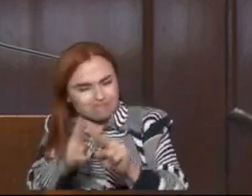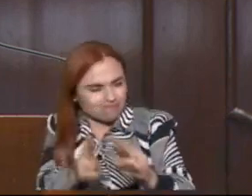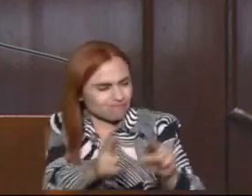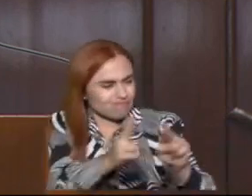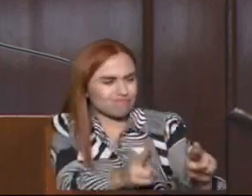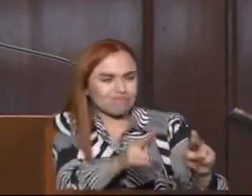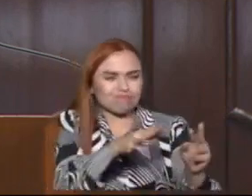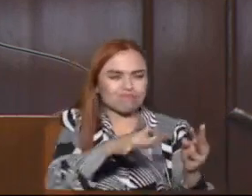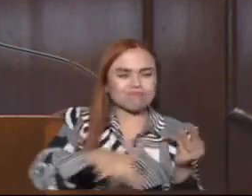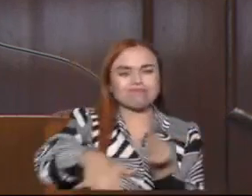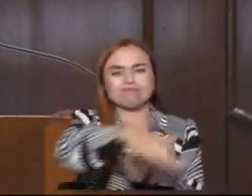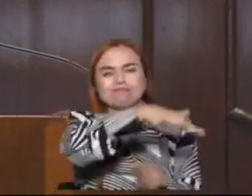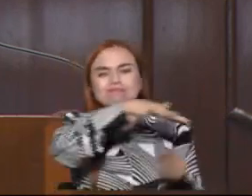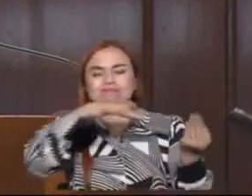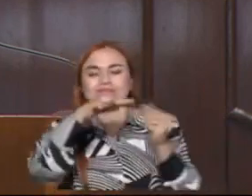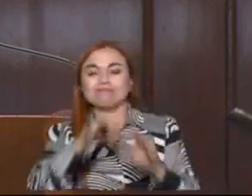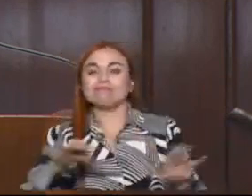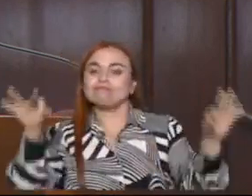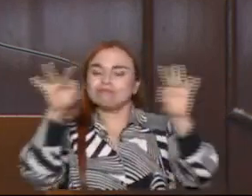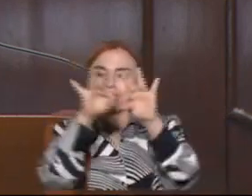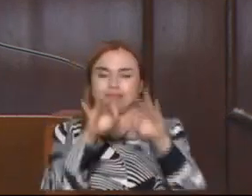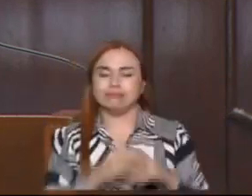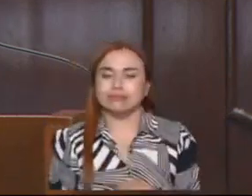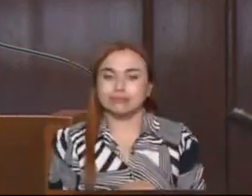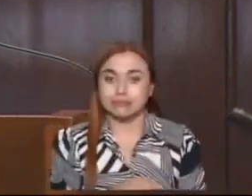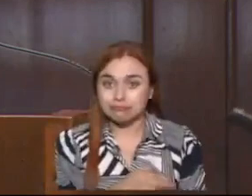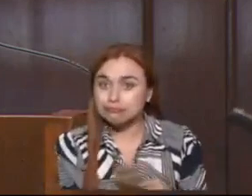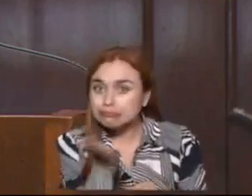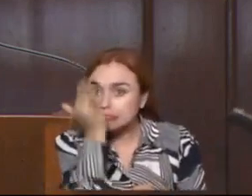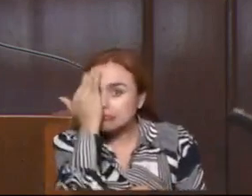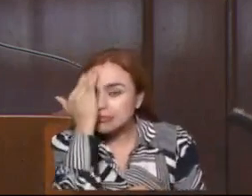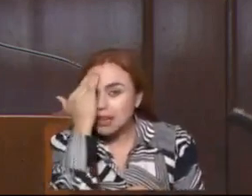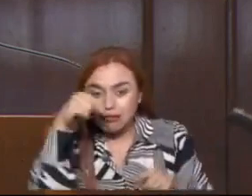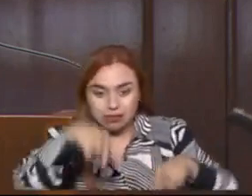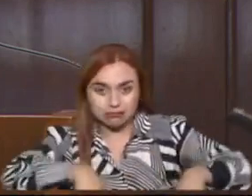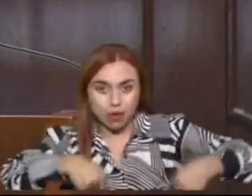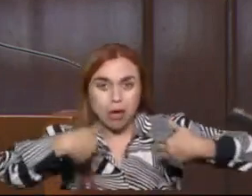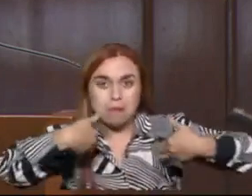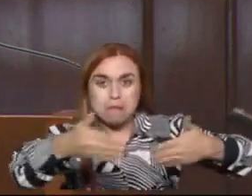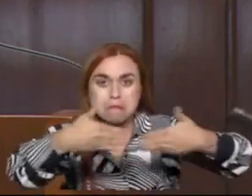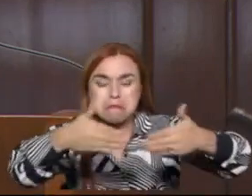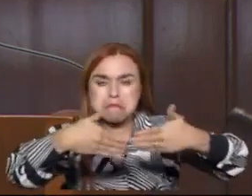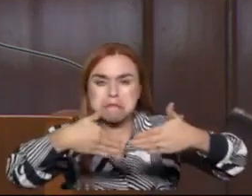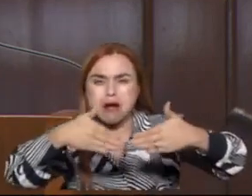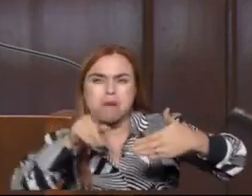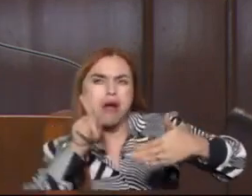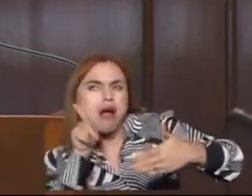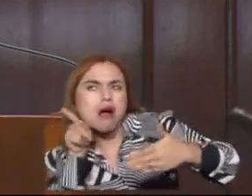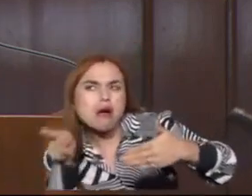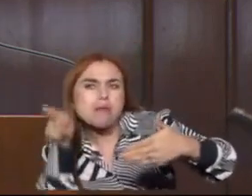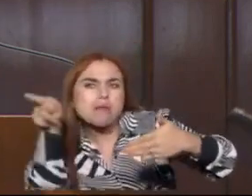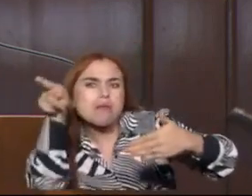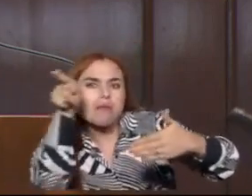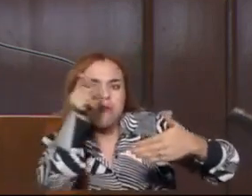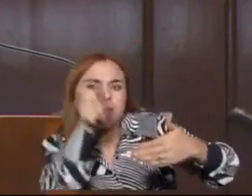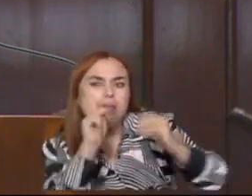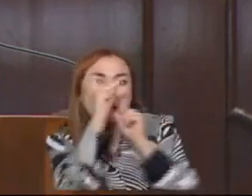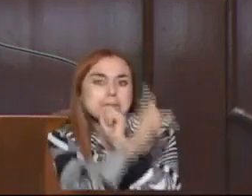particular, cabe destacar que Panamá está reconocido entre los 7 países